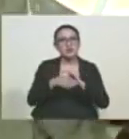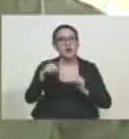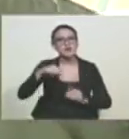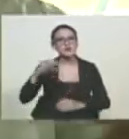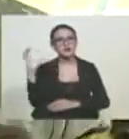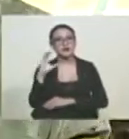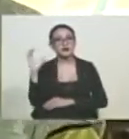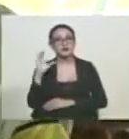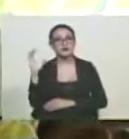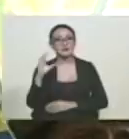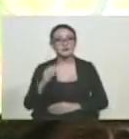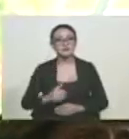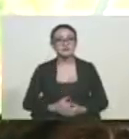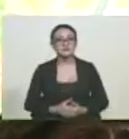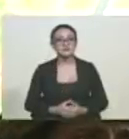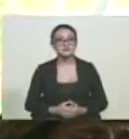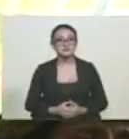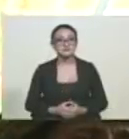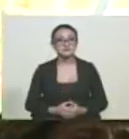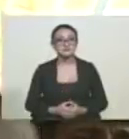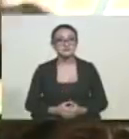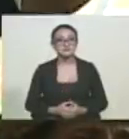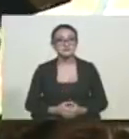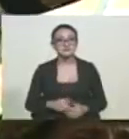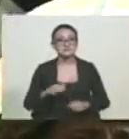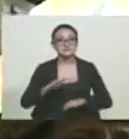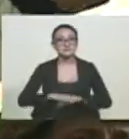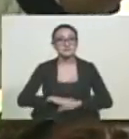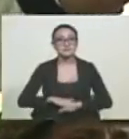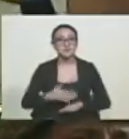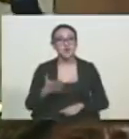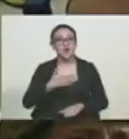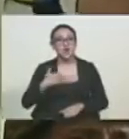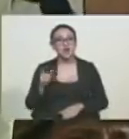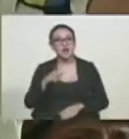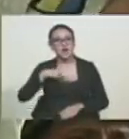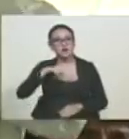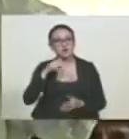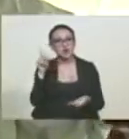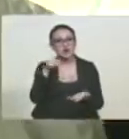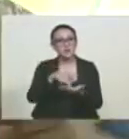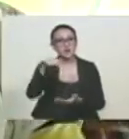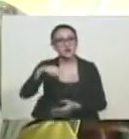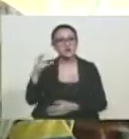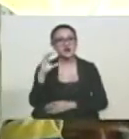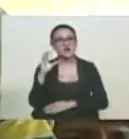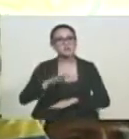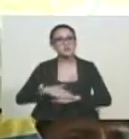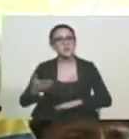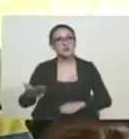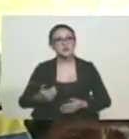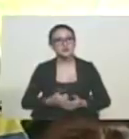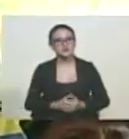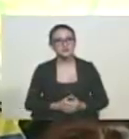aquí a Caracas? ¿Por qué no querían que nosotros llegáramos a Caracas?